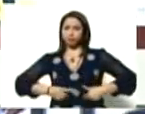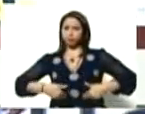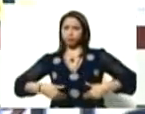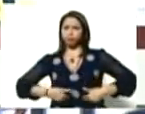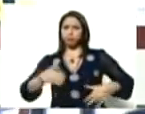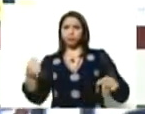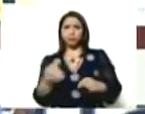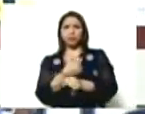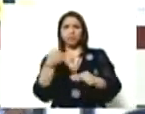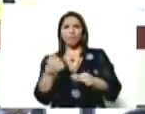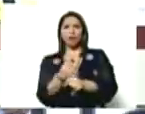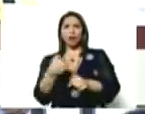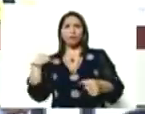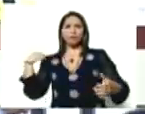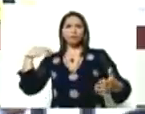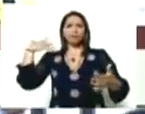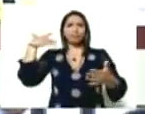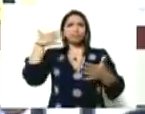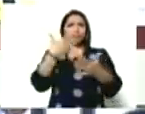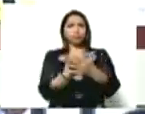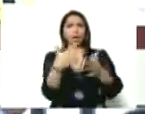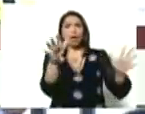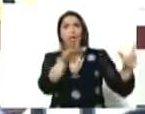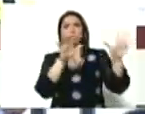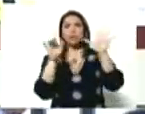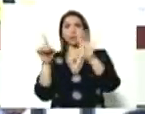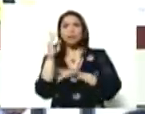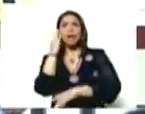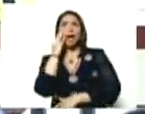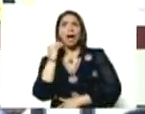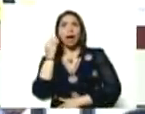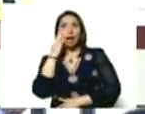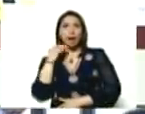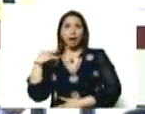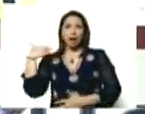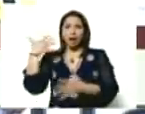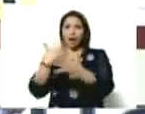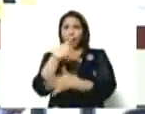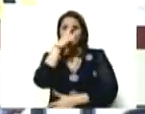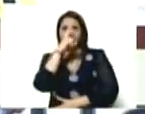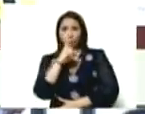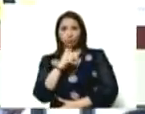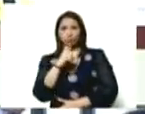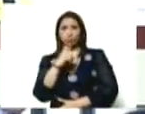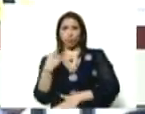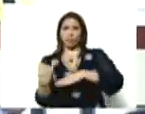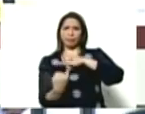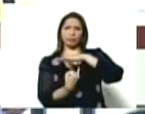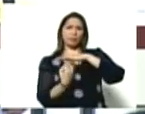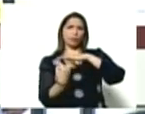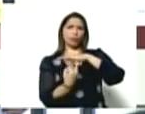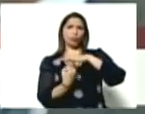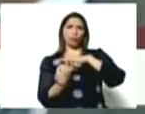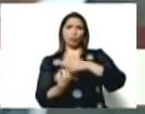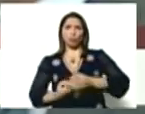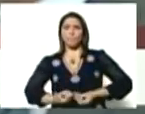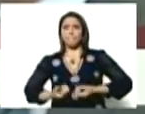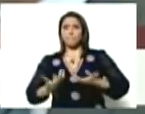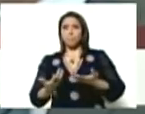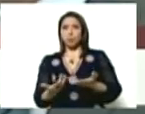trabajo acumulado de 16 años de experiencia de una institución que ha dado